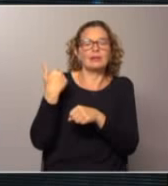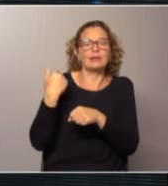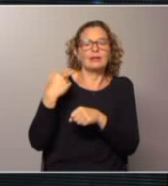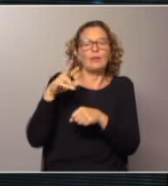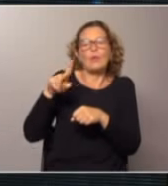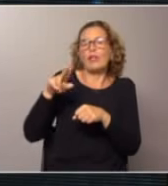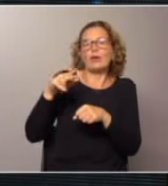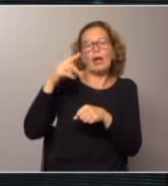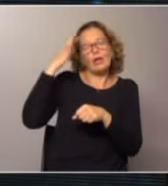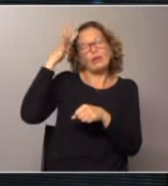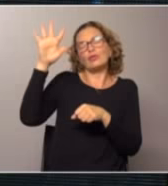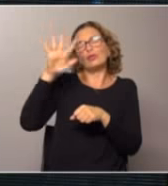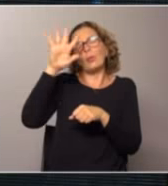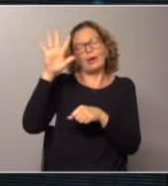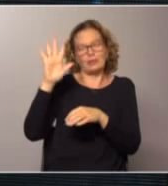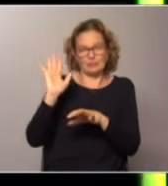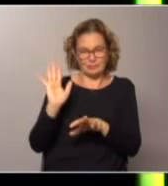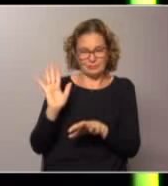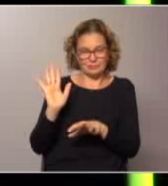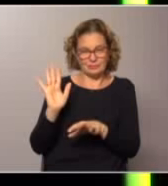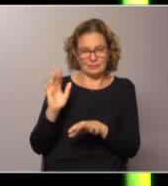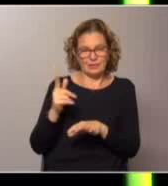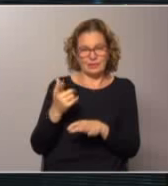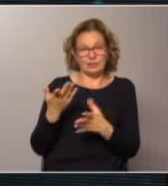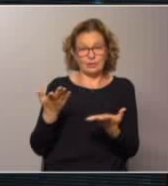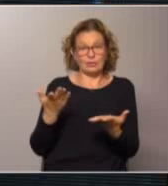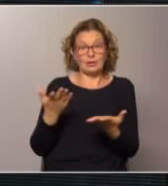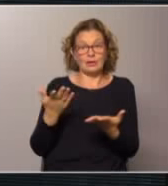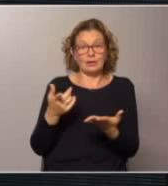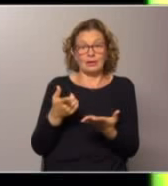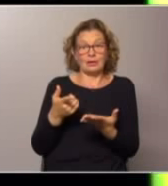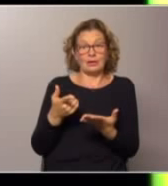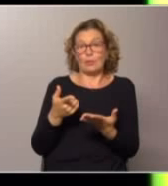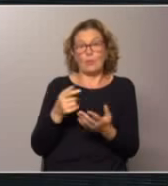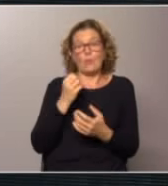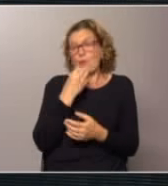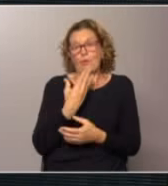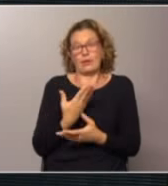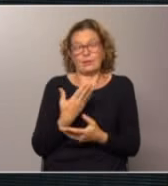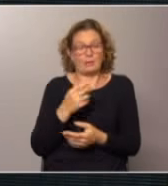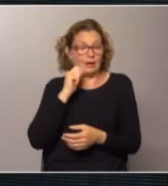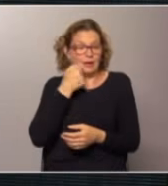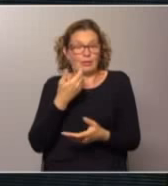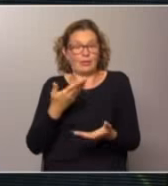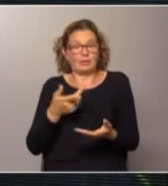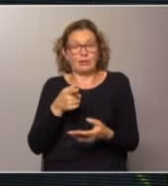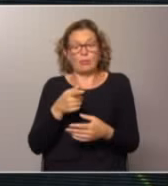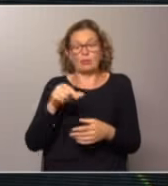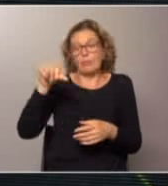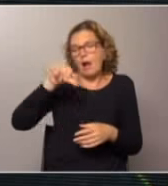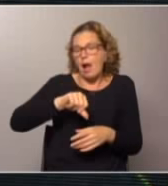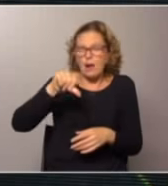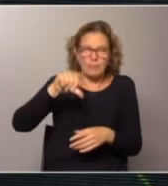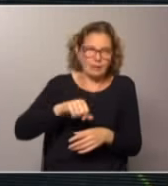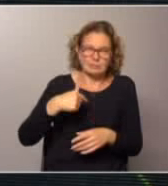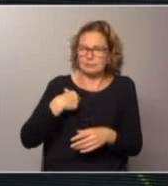dorada estados el sueño americano americano es entonces seductores absoluta pero es que erre contra ser pero como no si a vos te está yendo tan mal